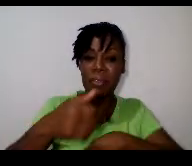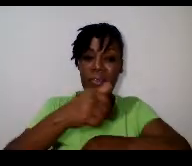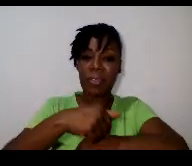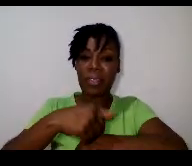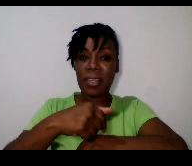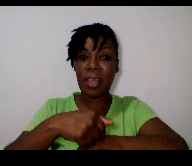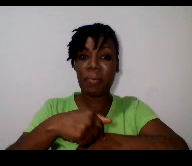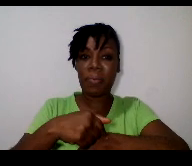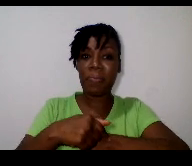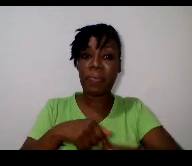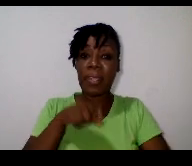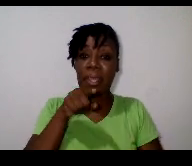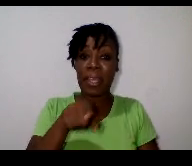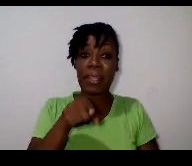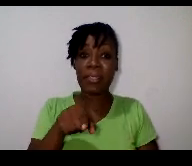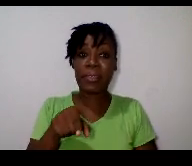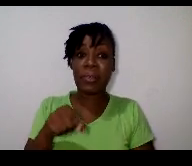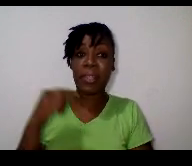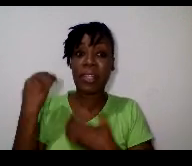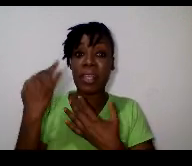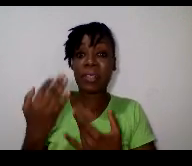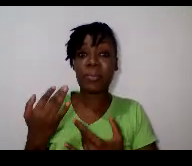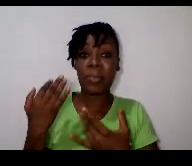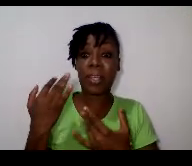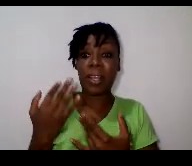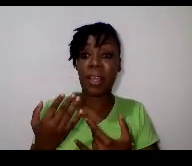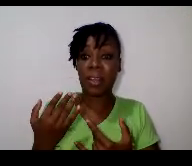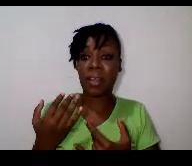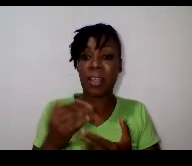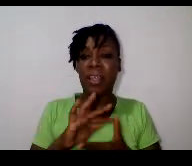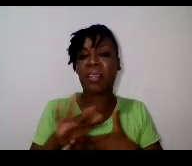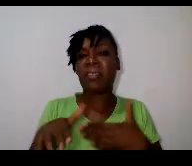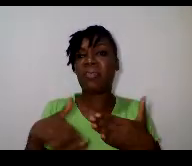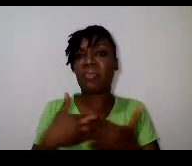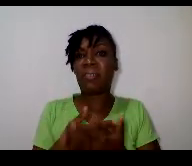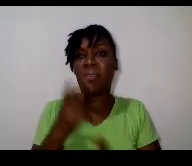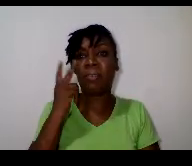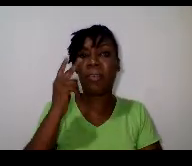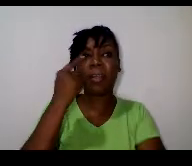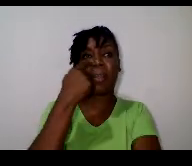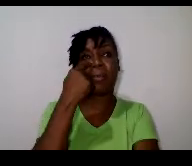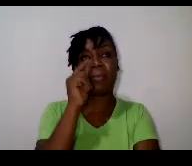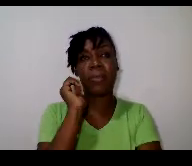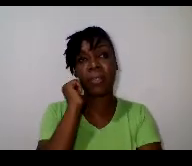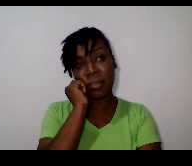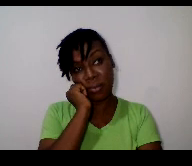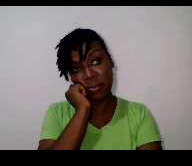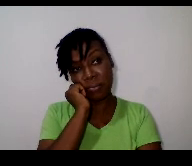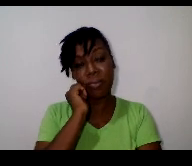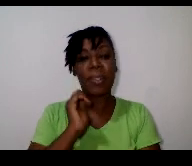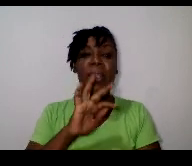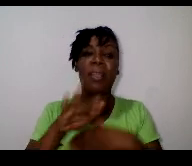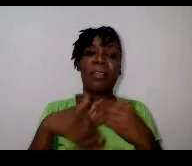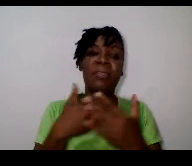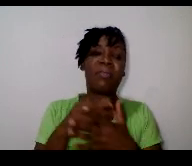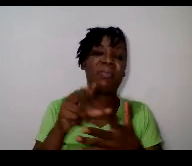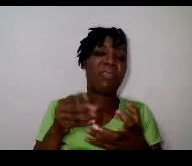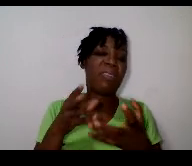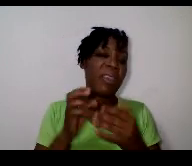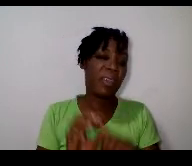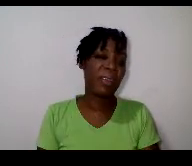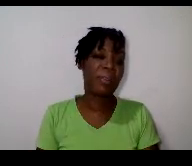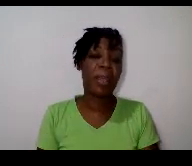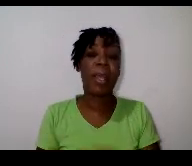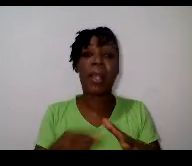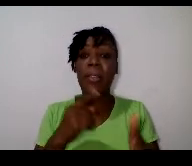la gratificación, de esperar. Y entonces todo le resulta aburrido, todo le resulta sin ganas y vemos este exceso